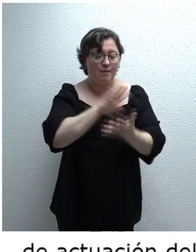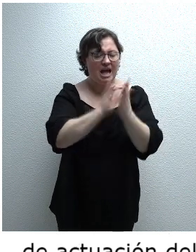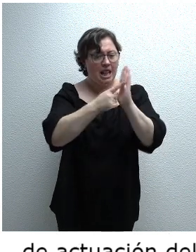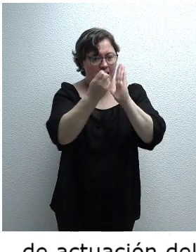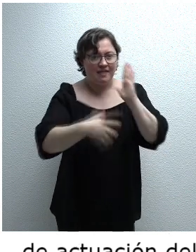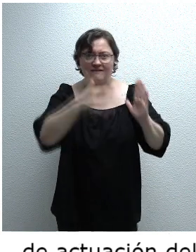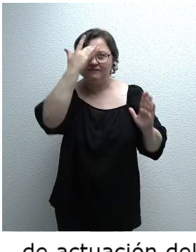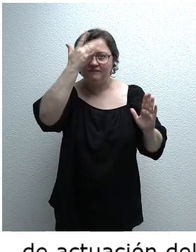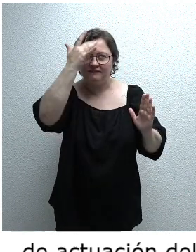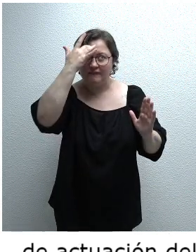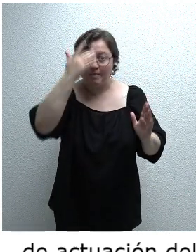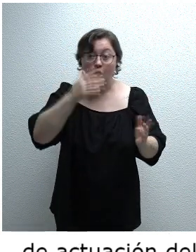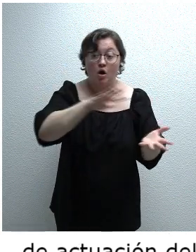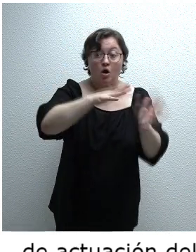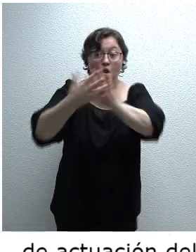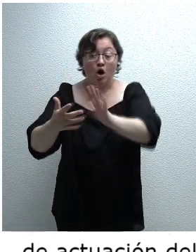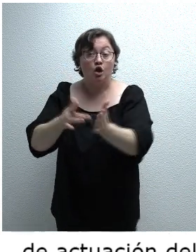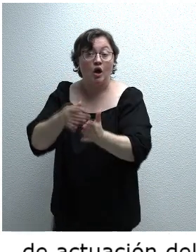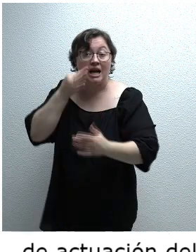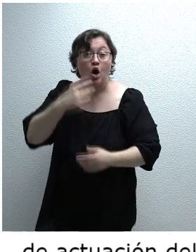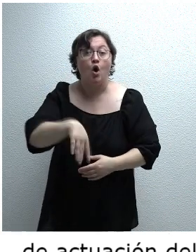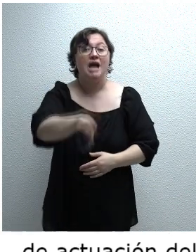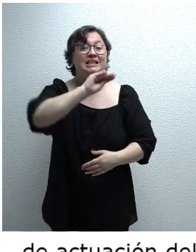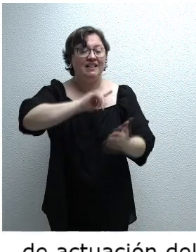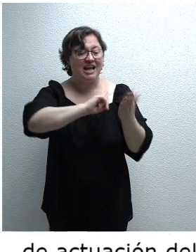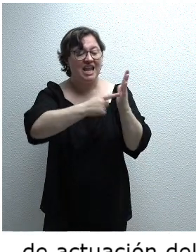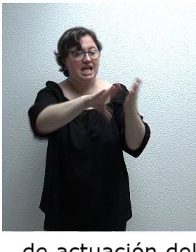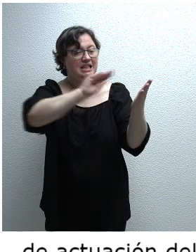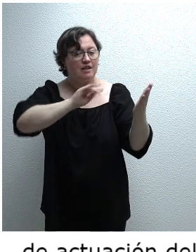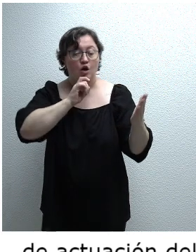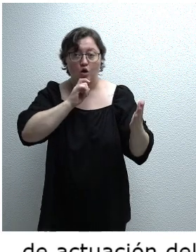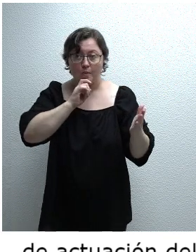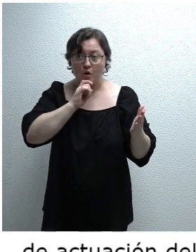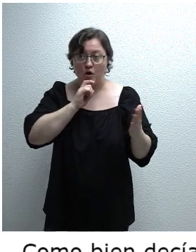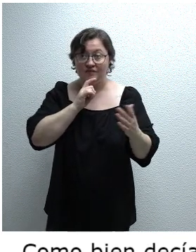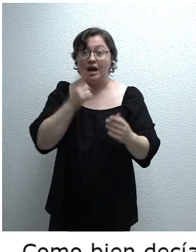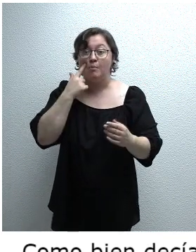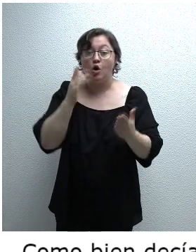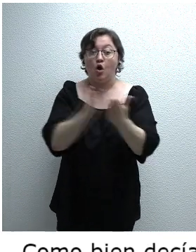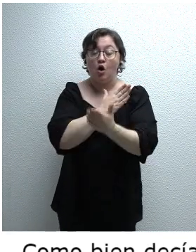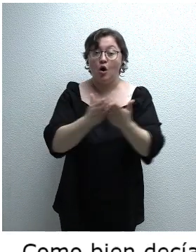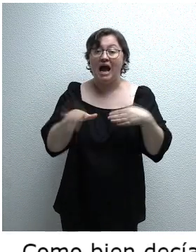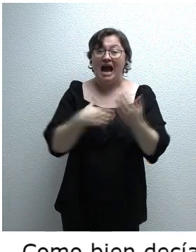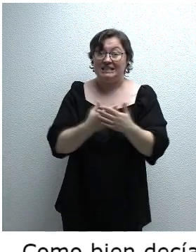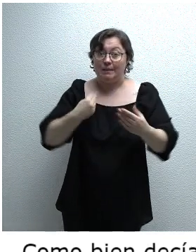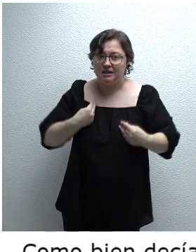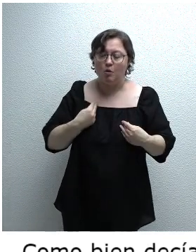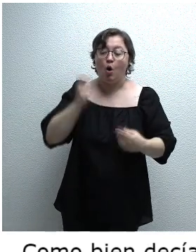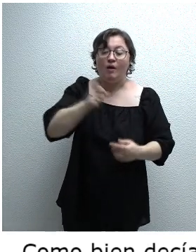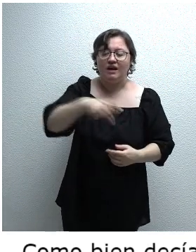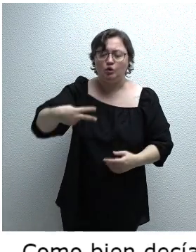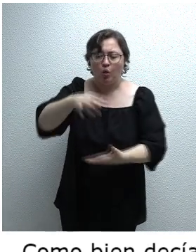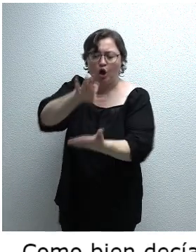muchas expectativas, pero hay que ver cómo la vamos interpretando y el primer testaje que hay que realizar va a ser las propias